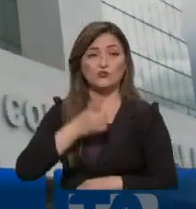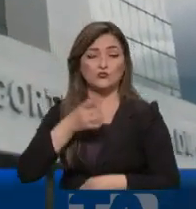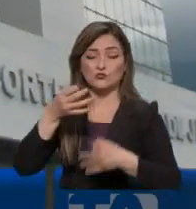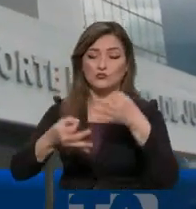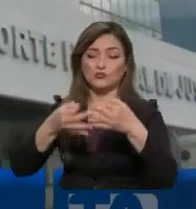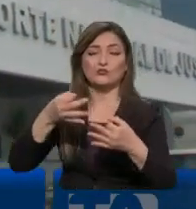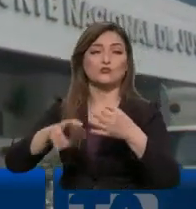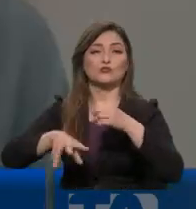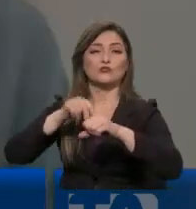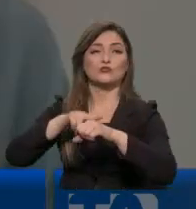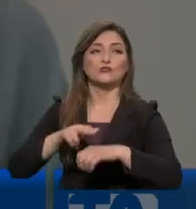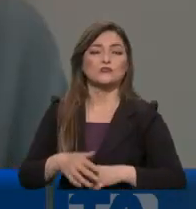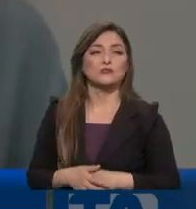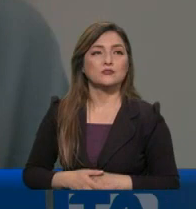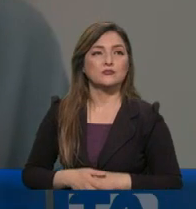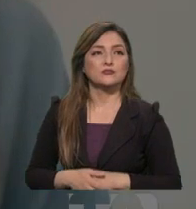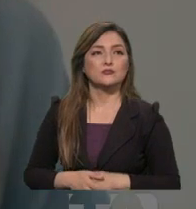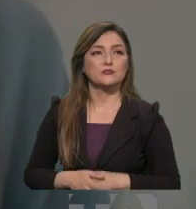Corte Nacional de Justicia. Era de